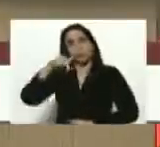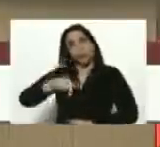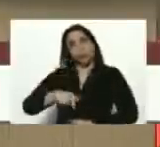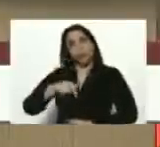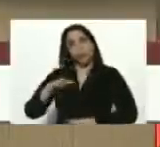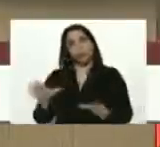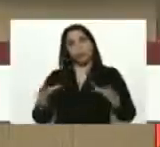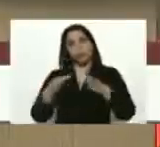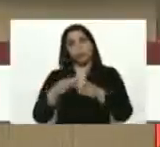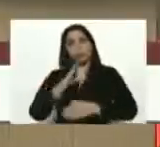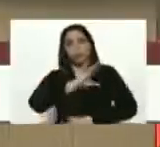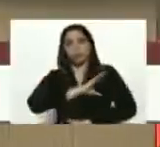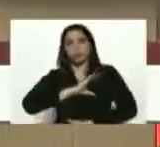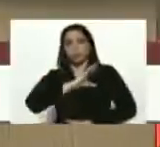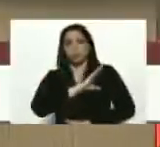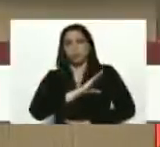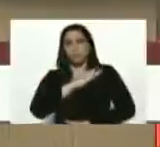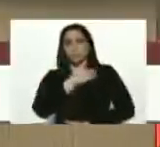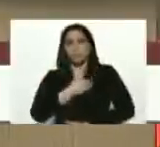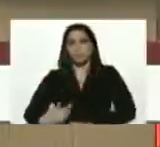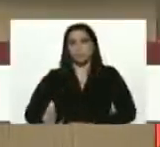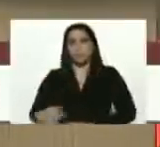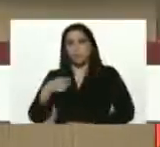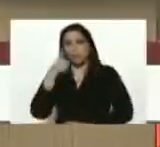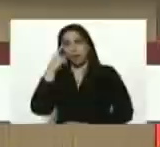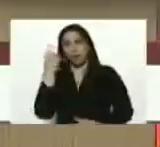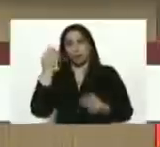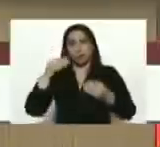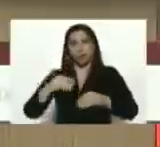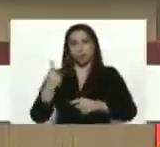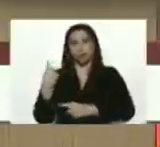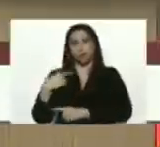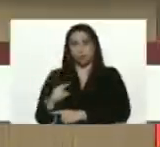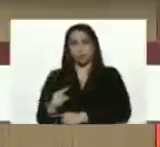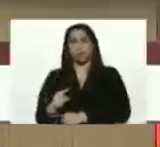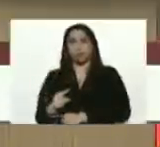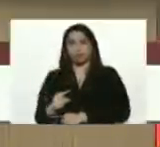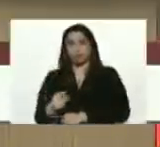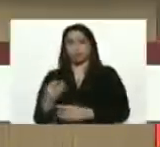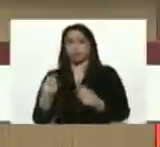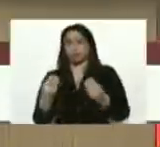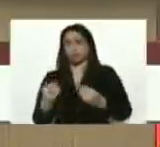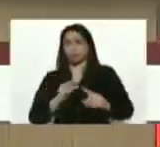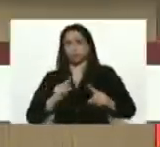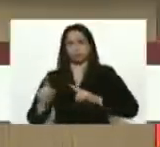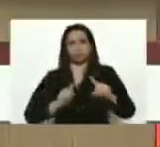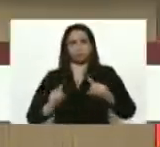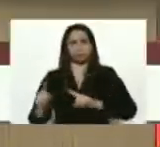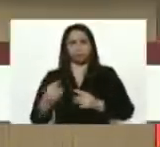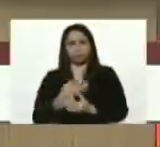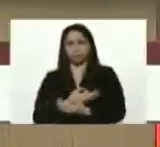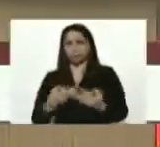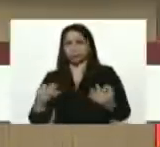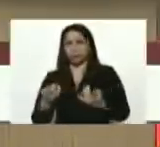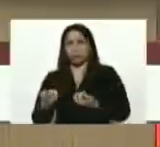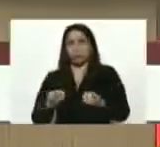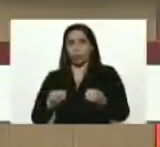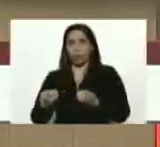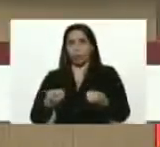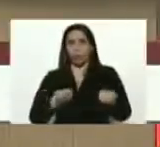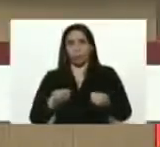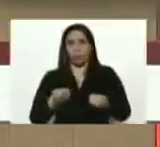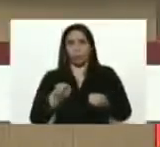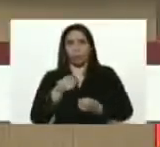Comisión Presidencial, son protocolos que han tenido realmente mucha eficacia y mucho éxito en el control de